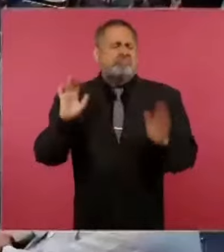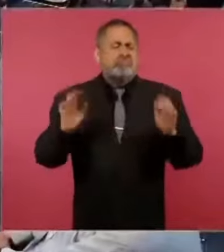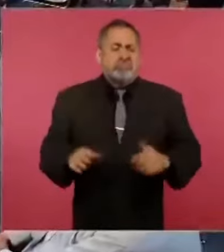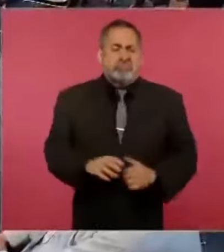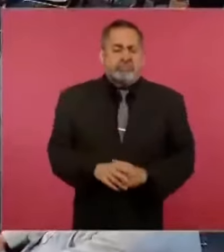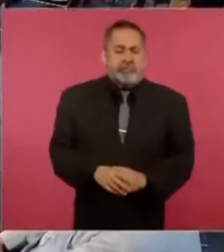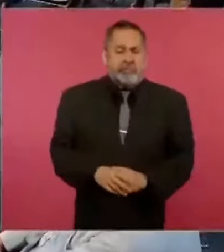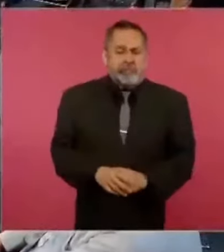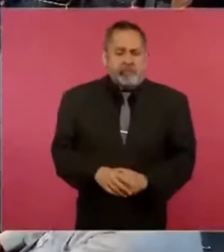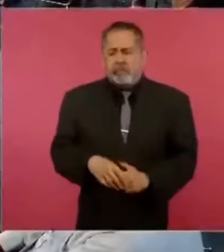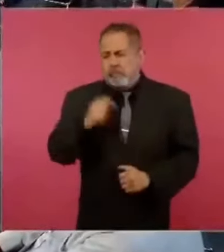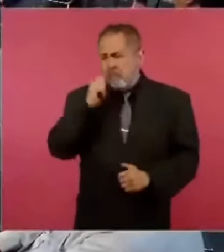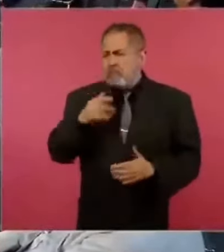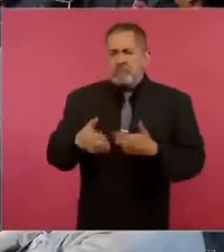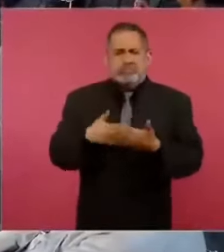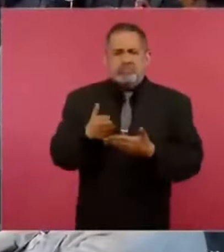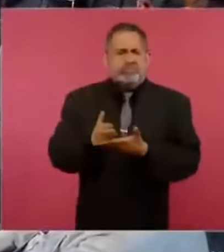Puede uno enfrentar